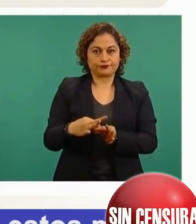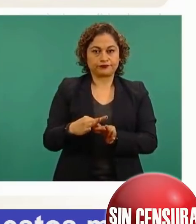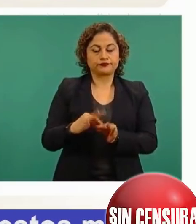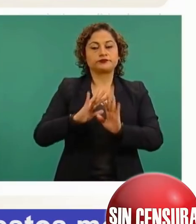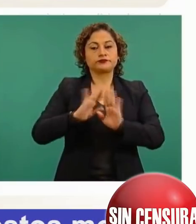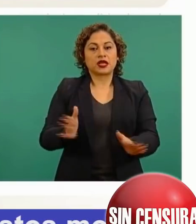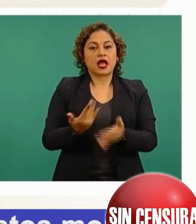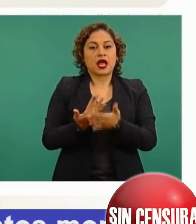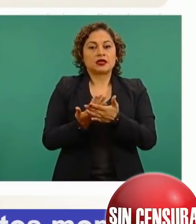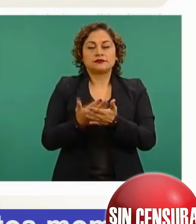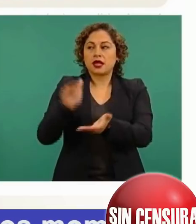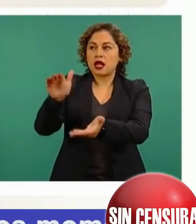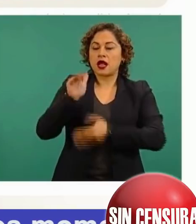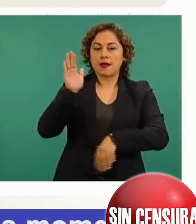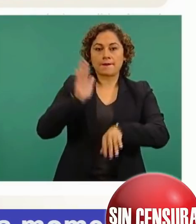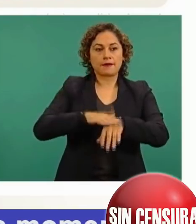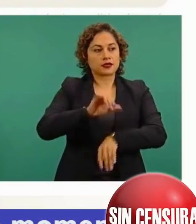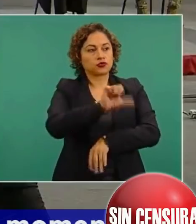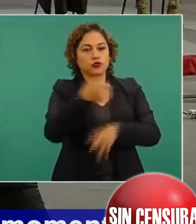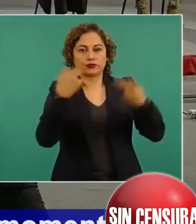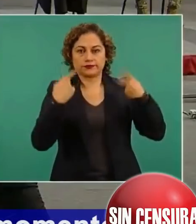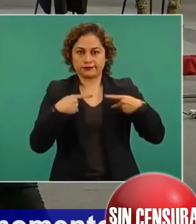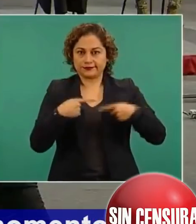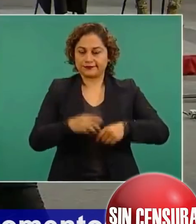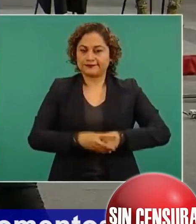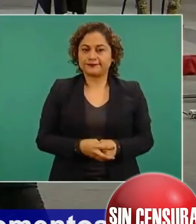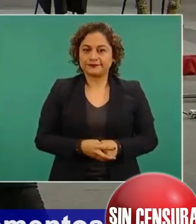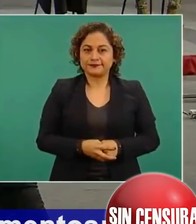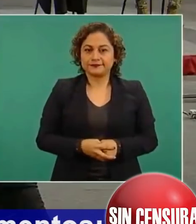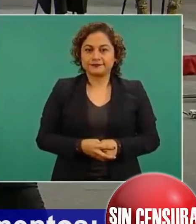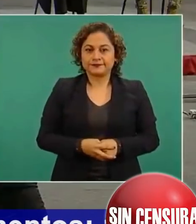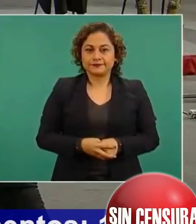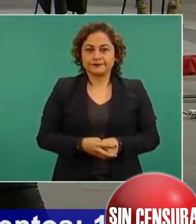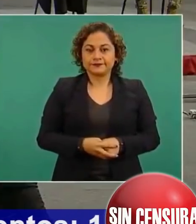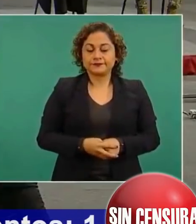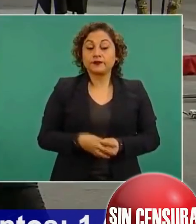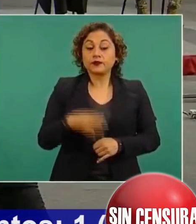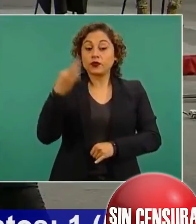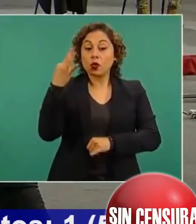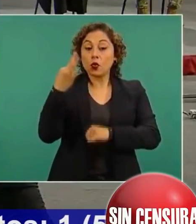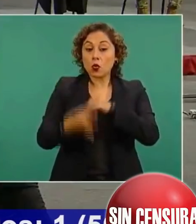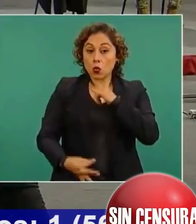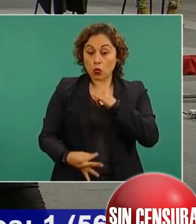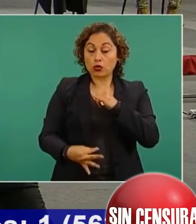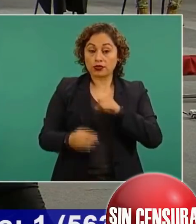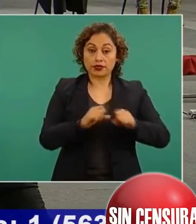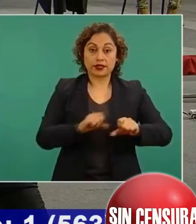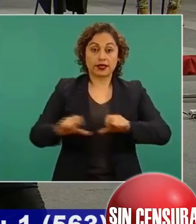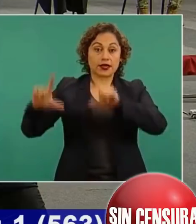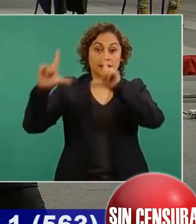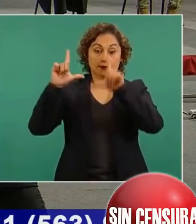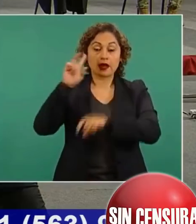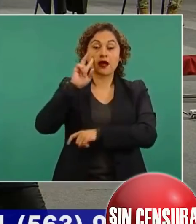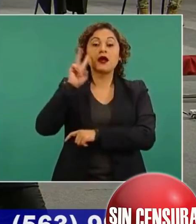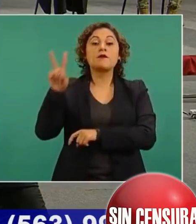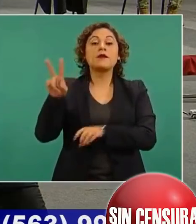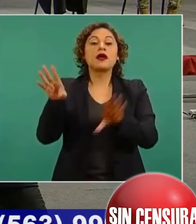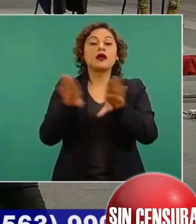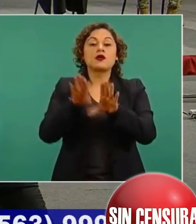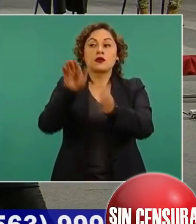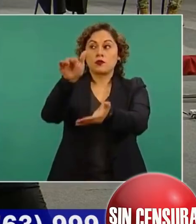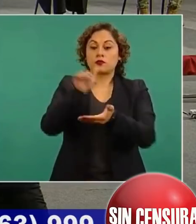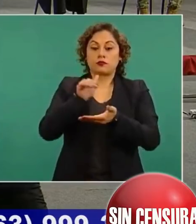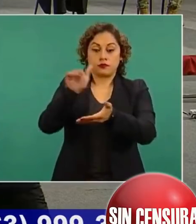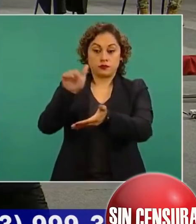a los que siguen. Y la última es la distribución del número de dosis o del porcentaje